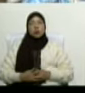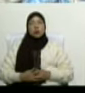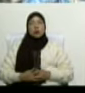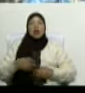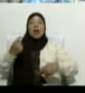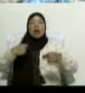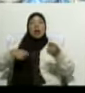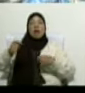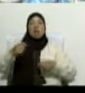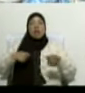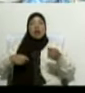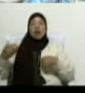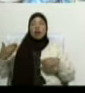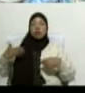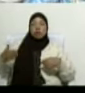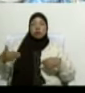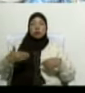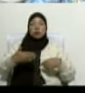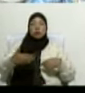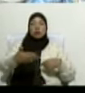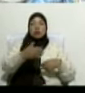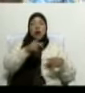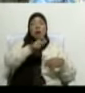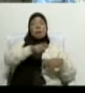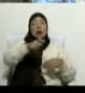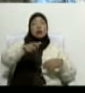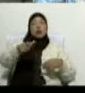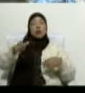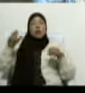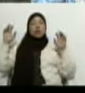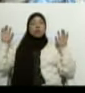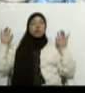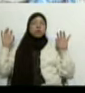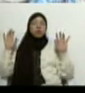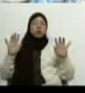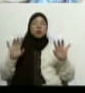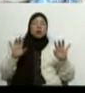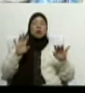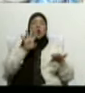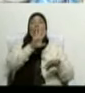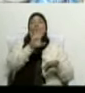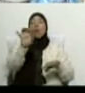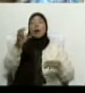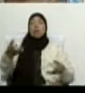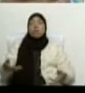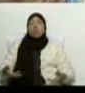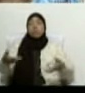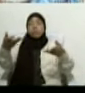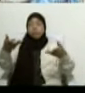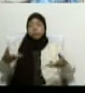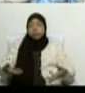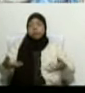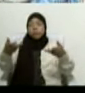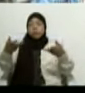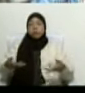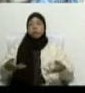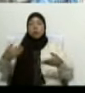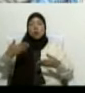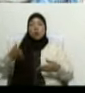Feria del Cardumen llegó al Paseo Los Próceres Civiles en Caracas para distribuir más de 40 toneladas de productos del mar y del